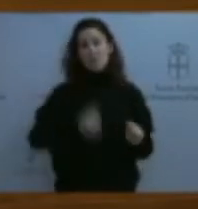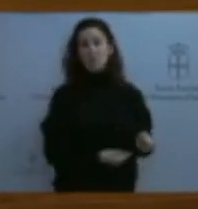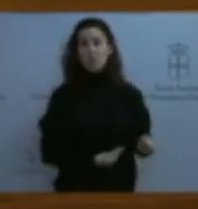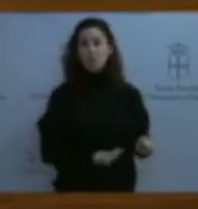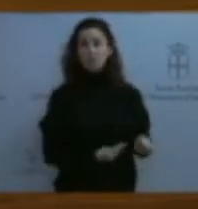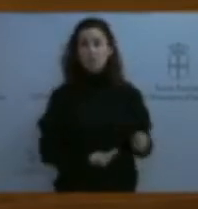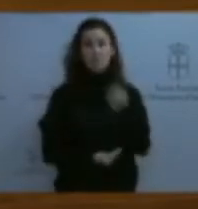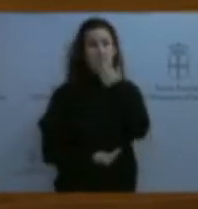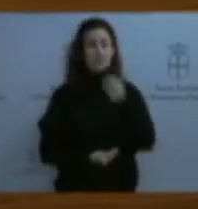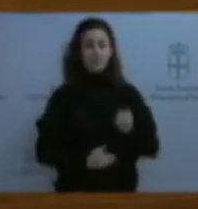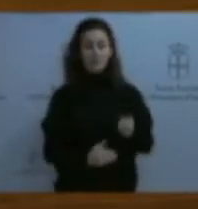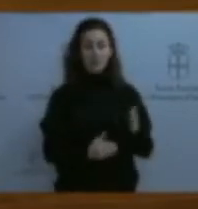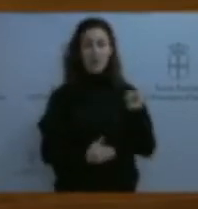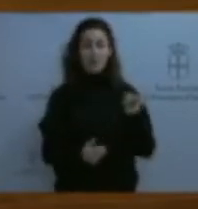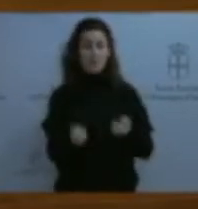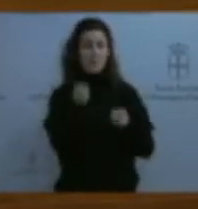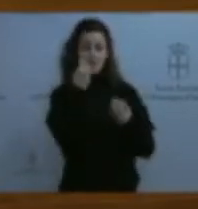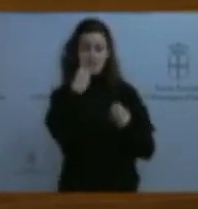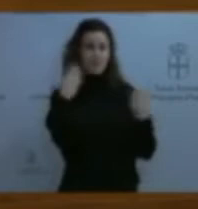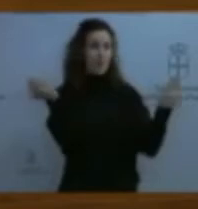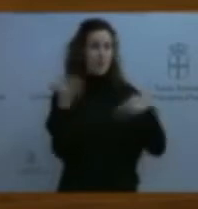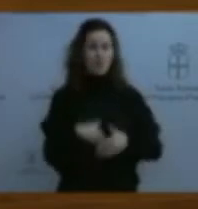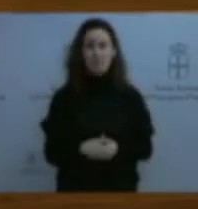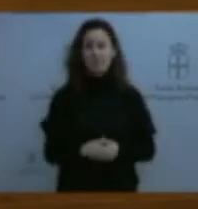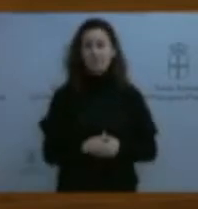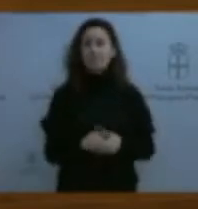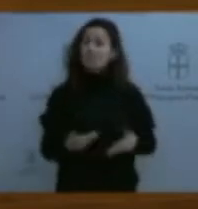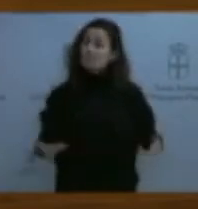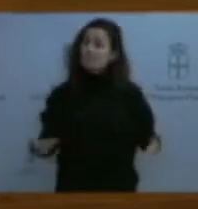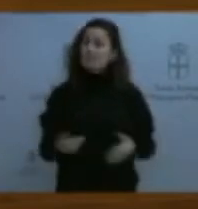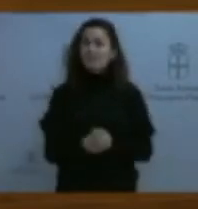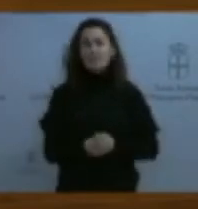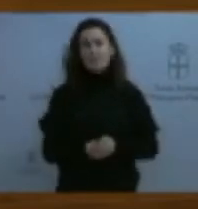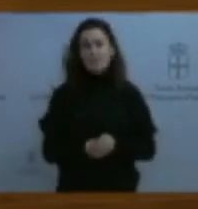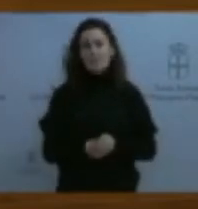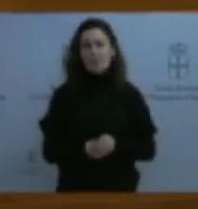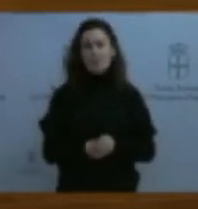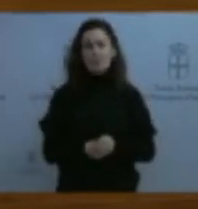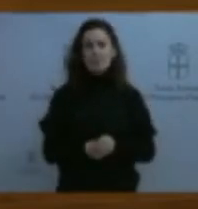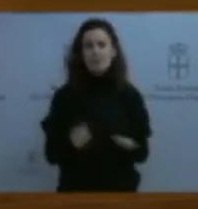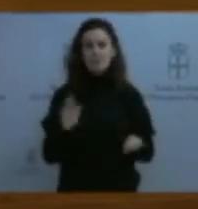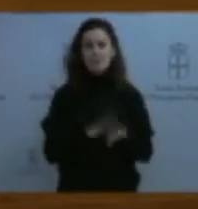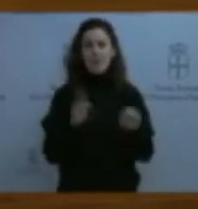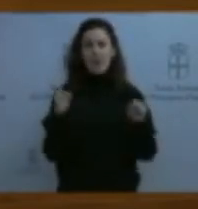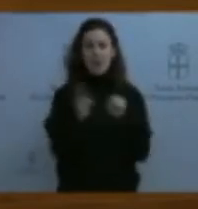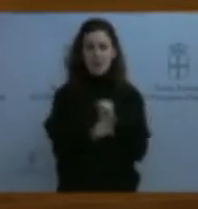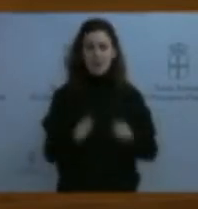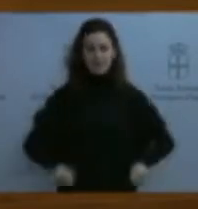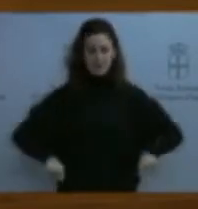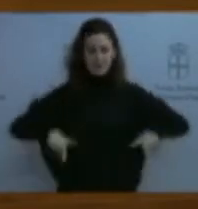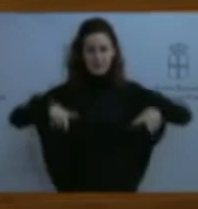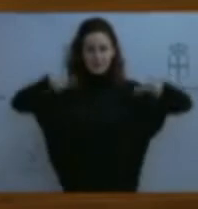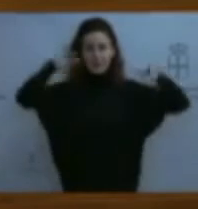embarazada y que lo haga sin información ninguna. Y medidas en la mitigación. Mire, cualquier edificación no puede ser un